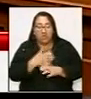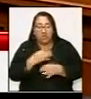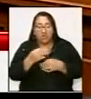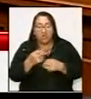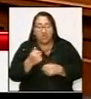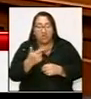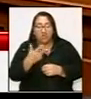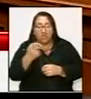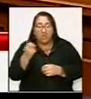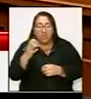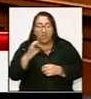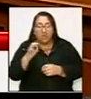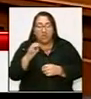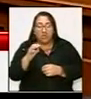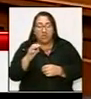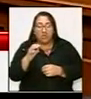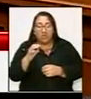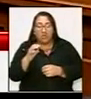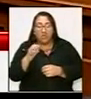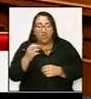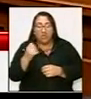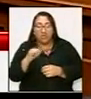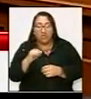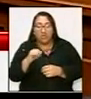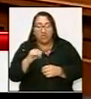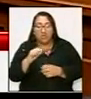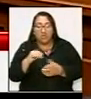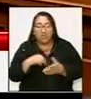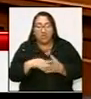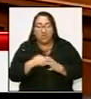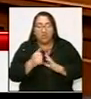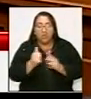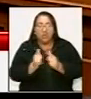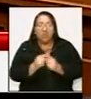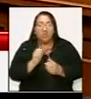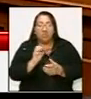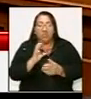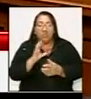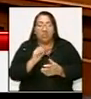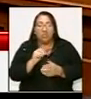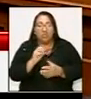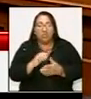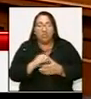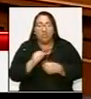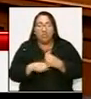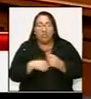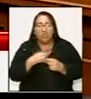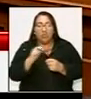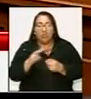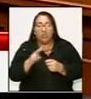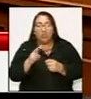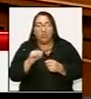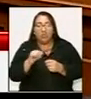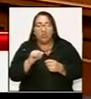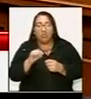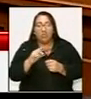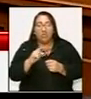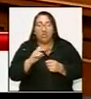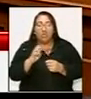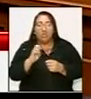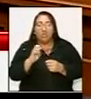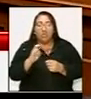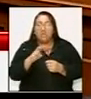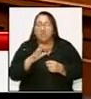a 350, y la idea es tener 50 más por año y 25 el año